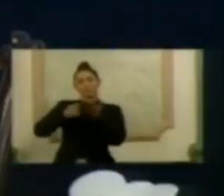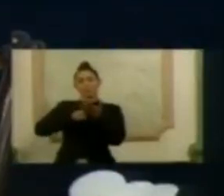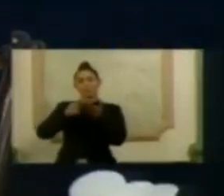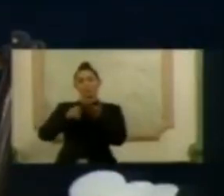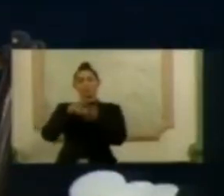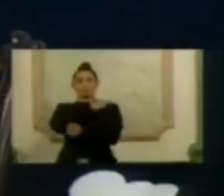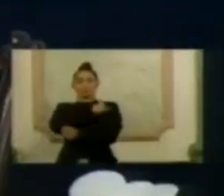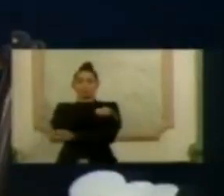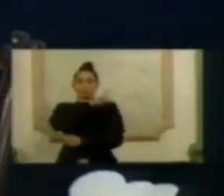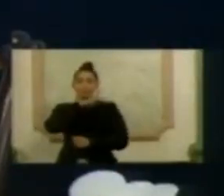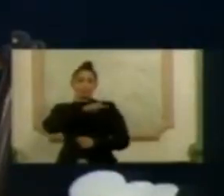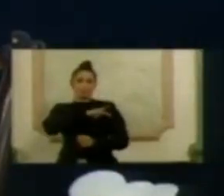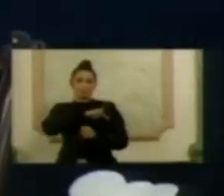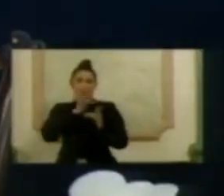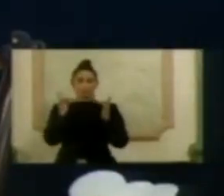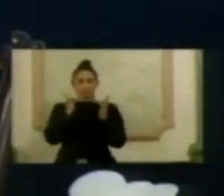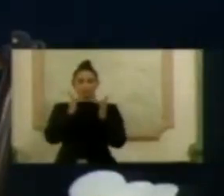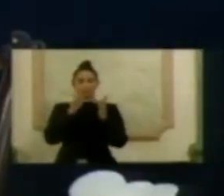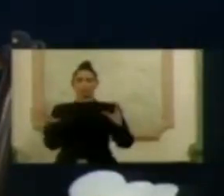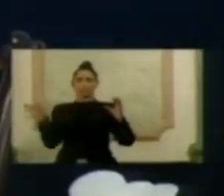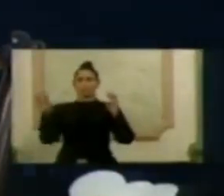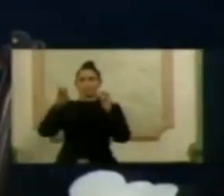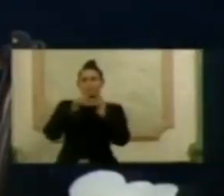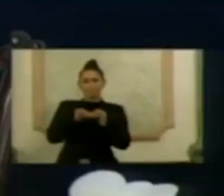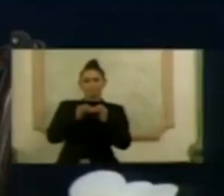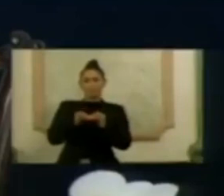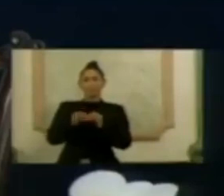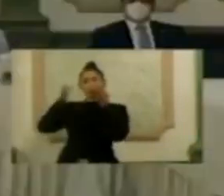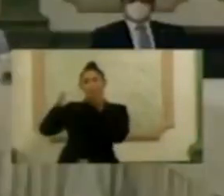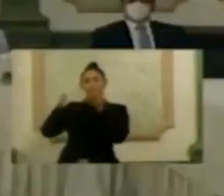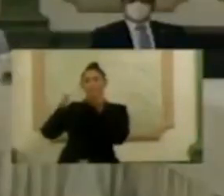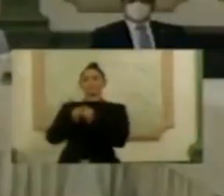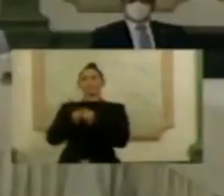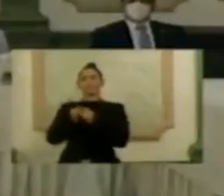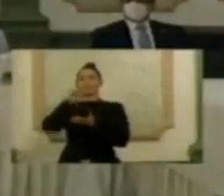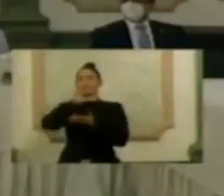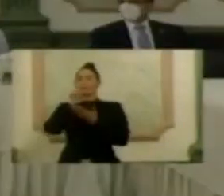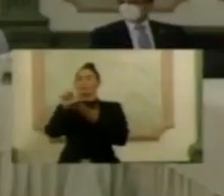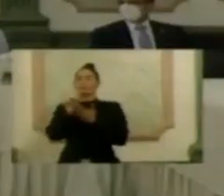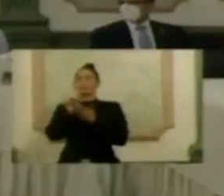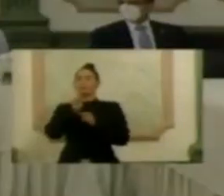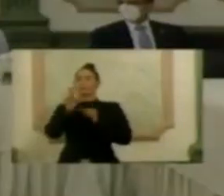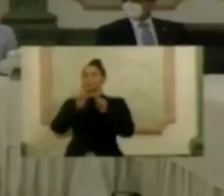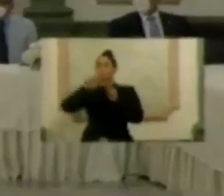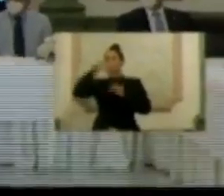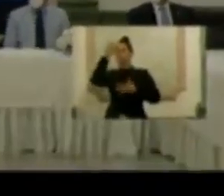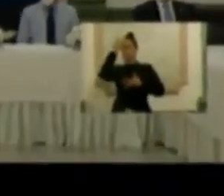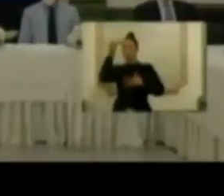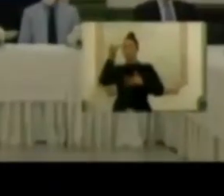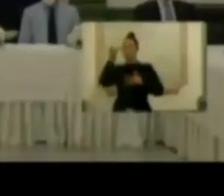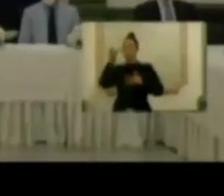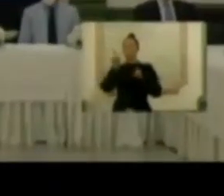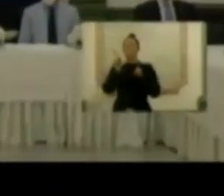las iglesias, de los partidos políticos. Esta propuesta había sido una iniciativa inicialmente de